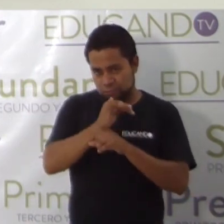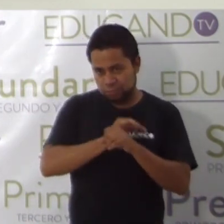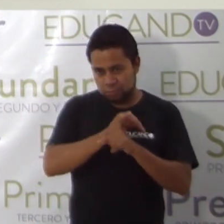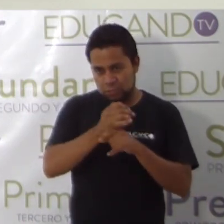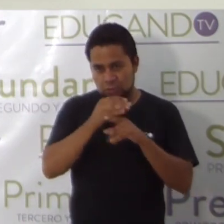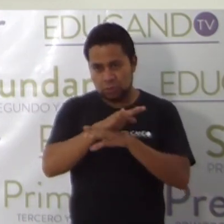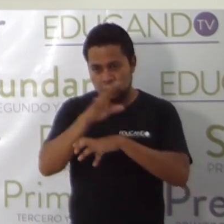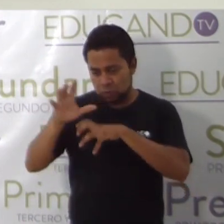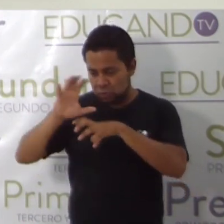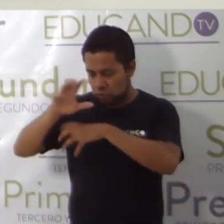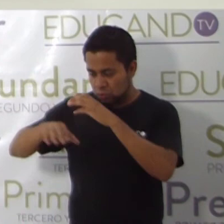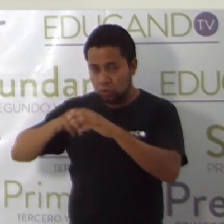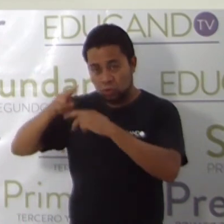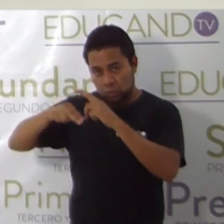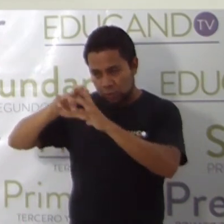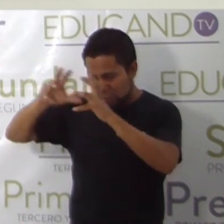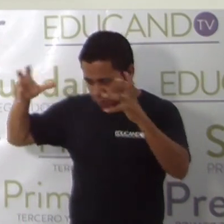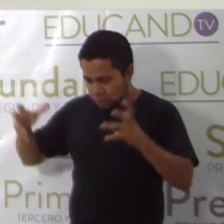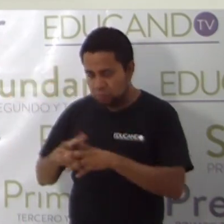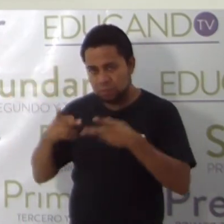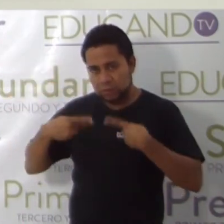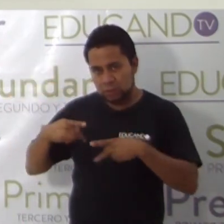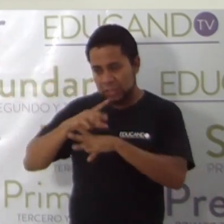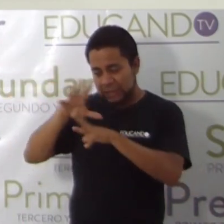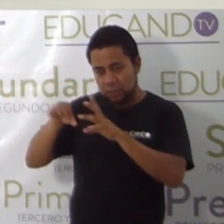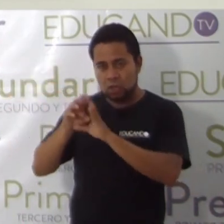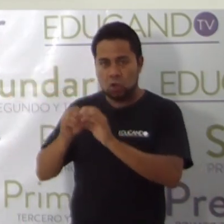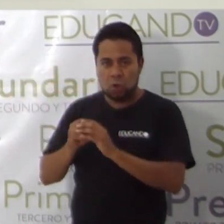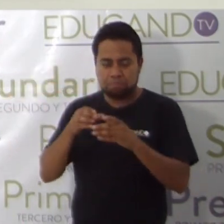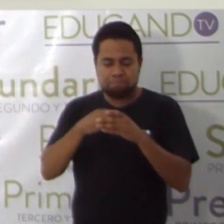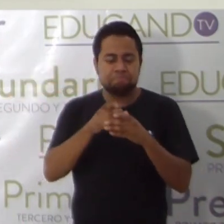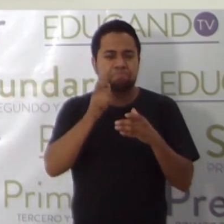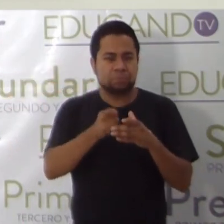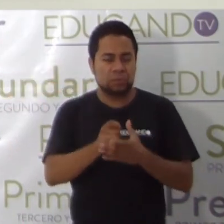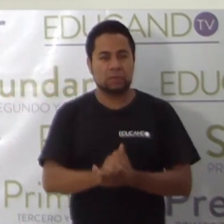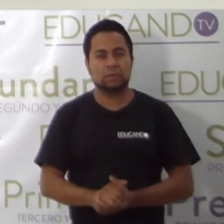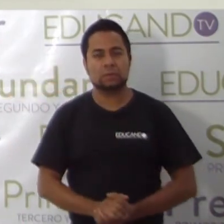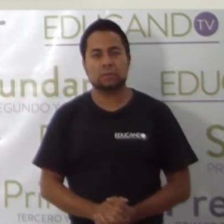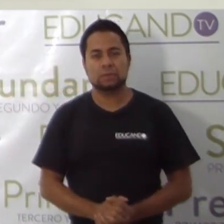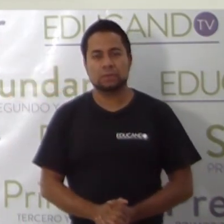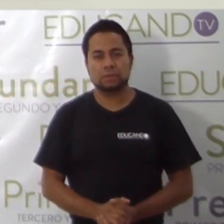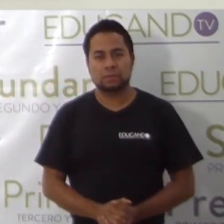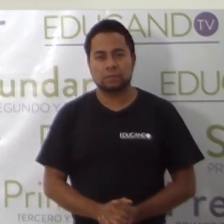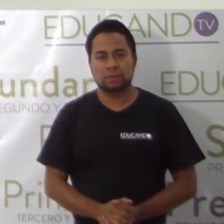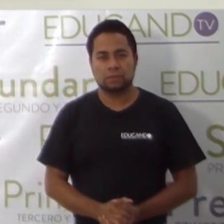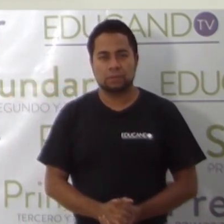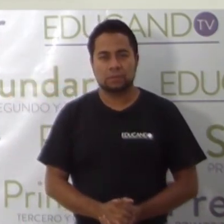el universo o de la población, ¿no? Bueno, ahora sí, vamos a pasar